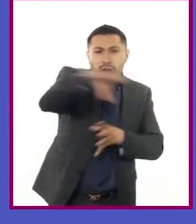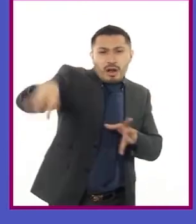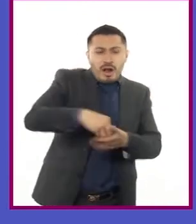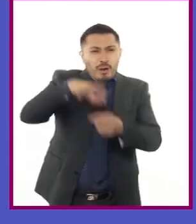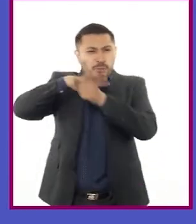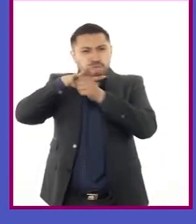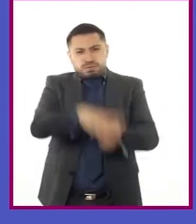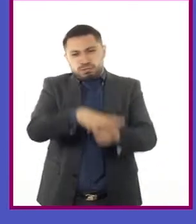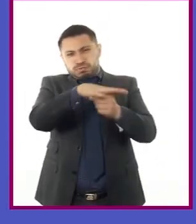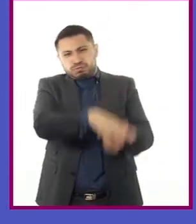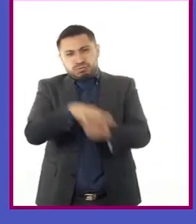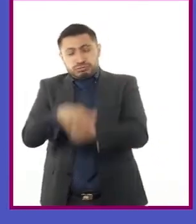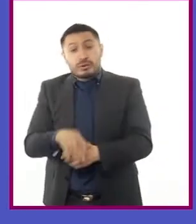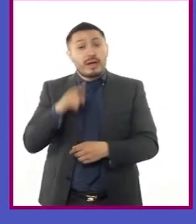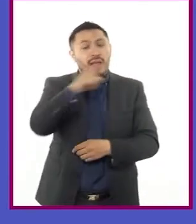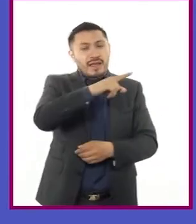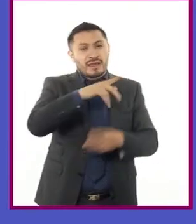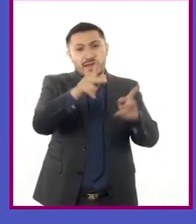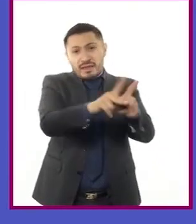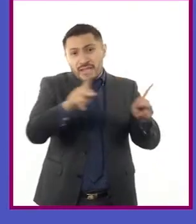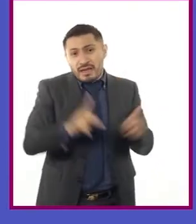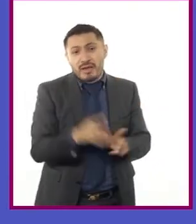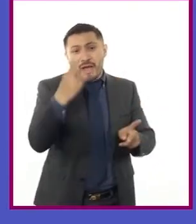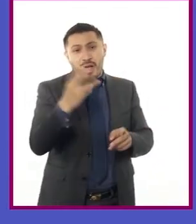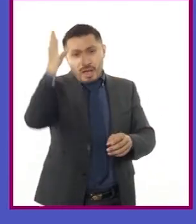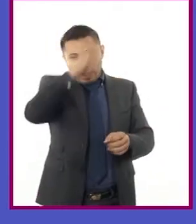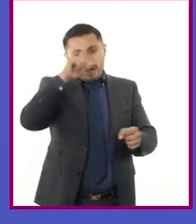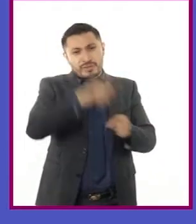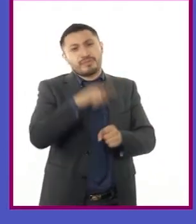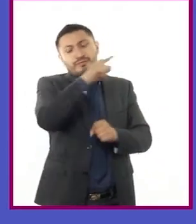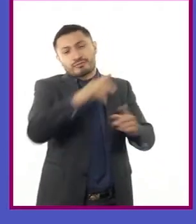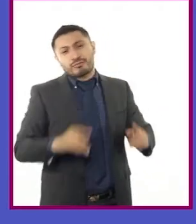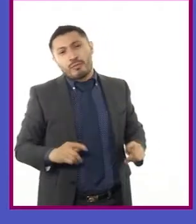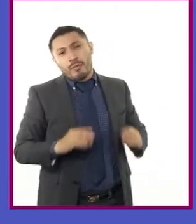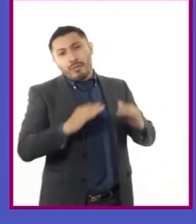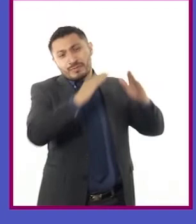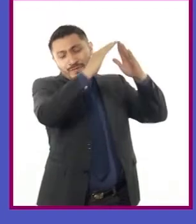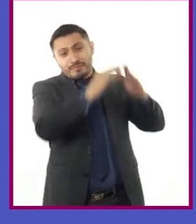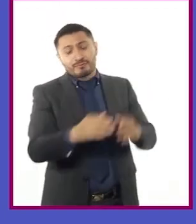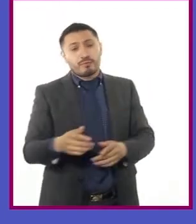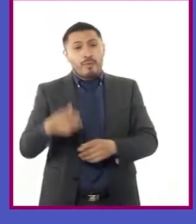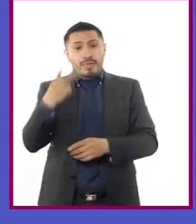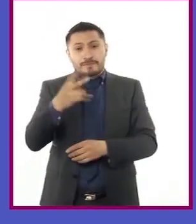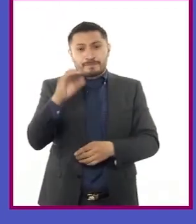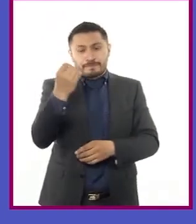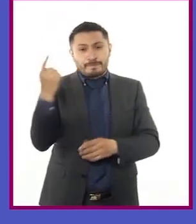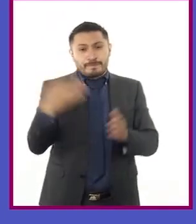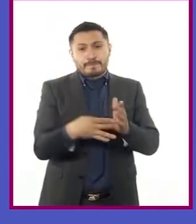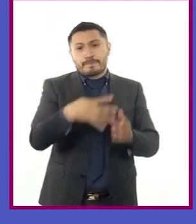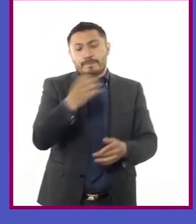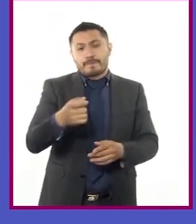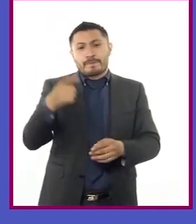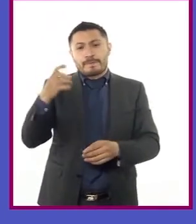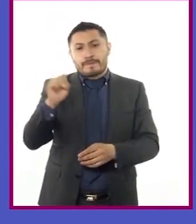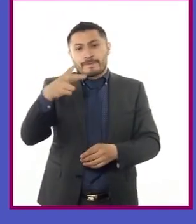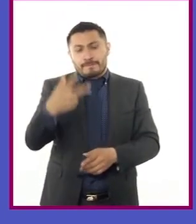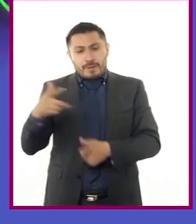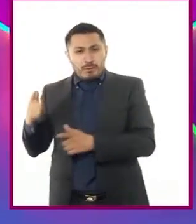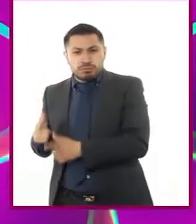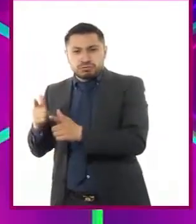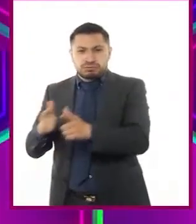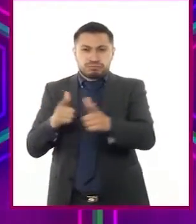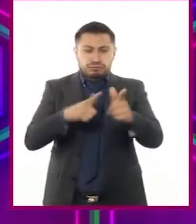mexicano en la Plaza de las Tres Culturas de Tlatelolco el 2 de octubre de